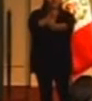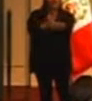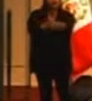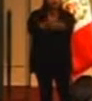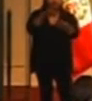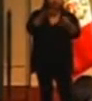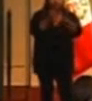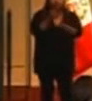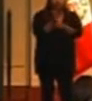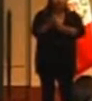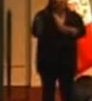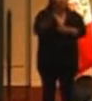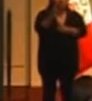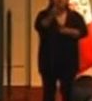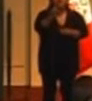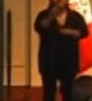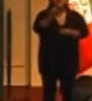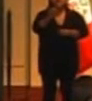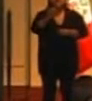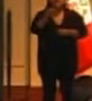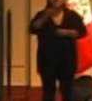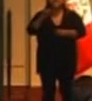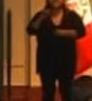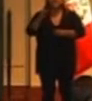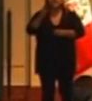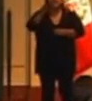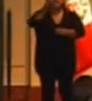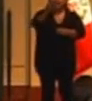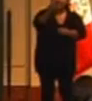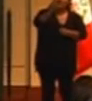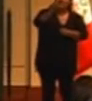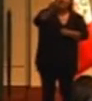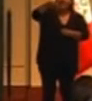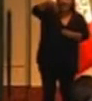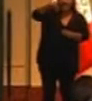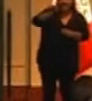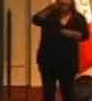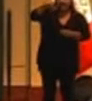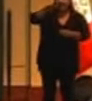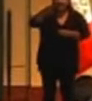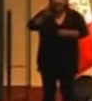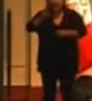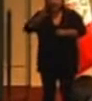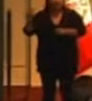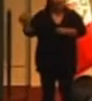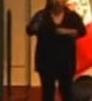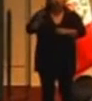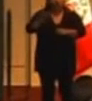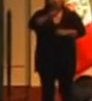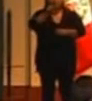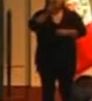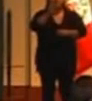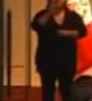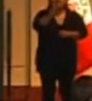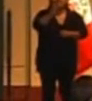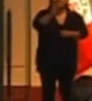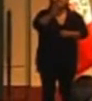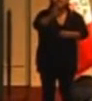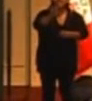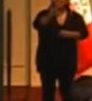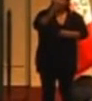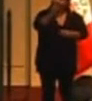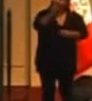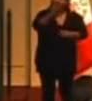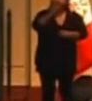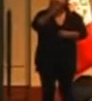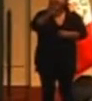fortalecimiento, no de la Divincri, sino de la Dirincri, que es la mamá de la Divincri. Entonces, eso que estamos haciendo